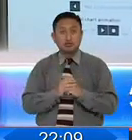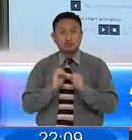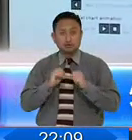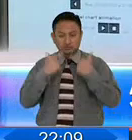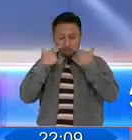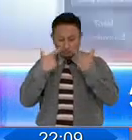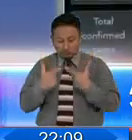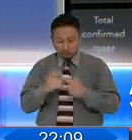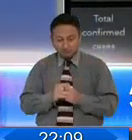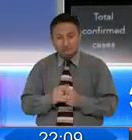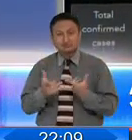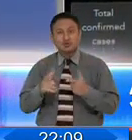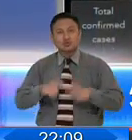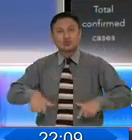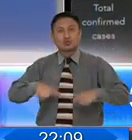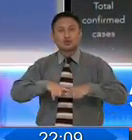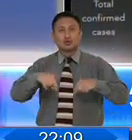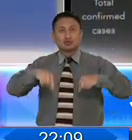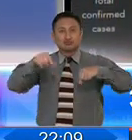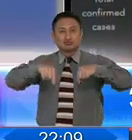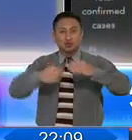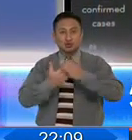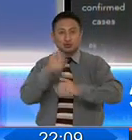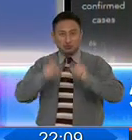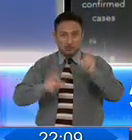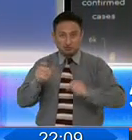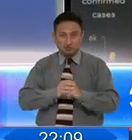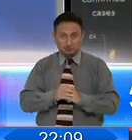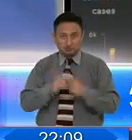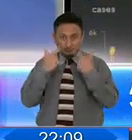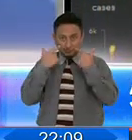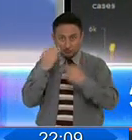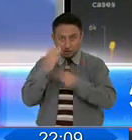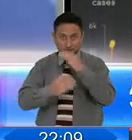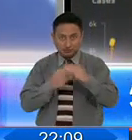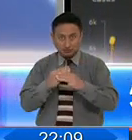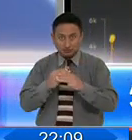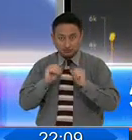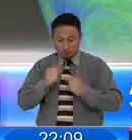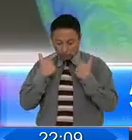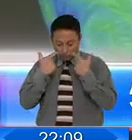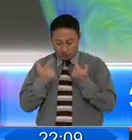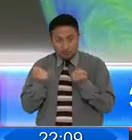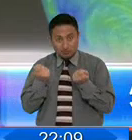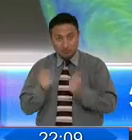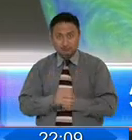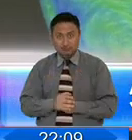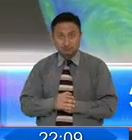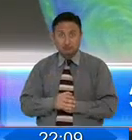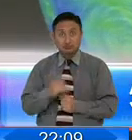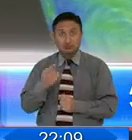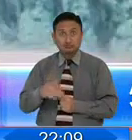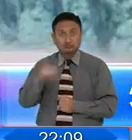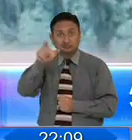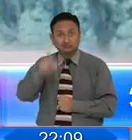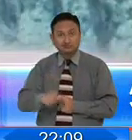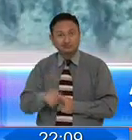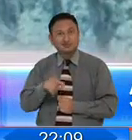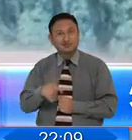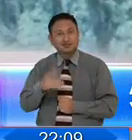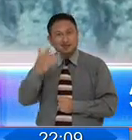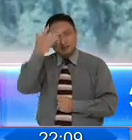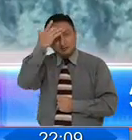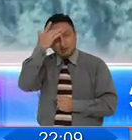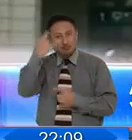visualizar, geolocalizar y monitorear los nuevos casos que se detectan en el mundo en tiempo real, lo que permite conocer más a detalle sobre este